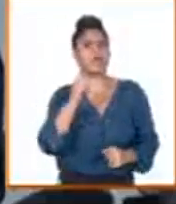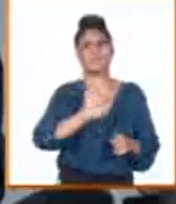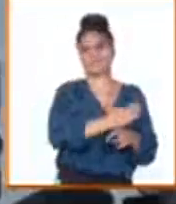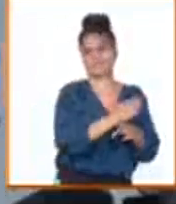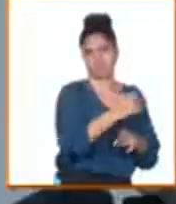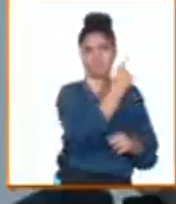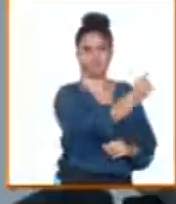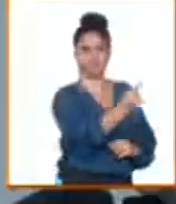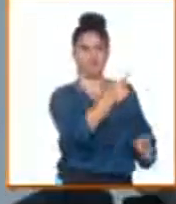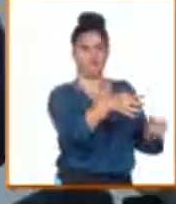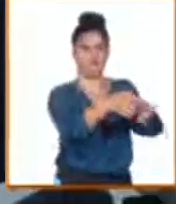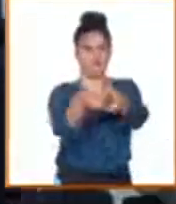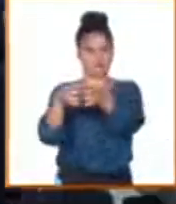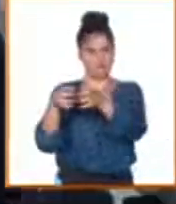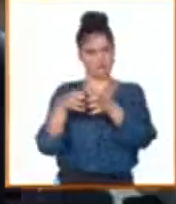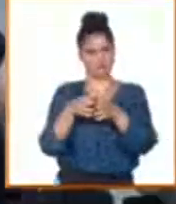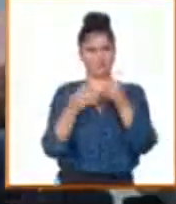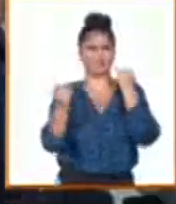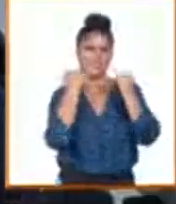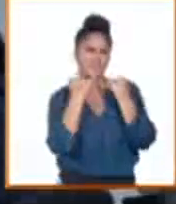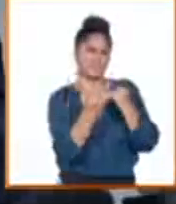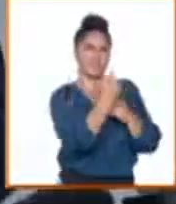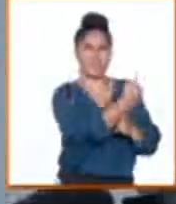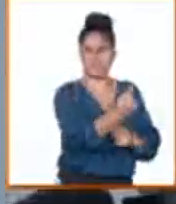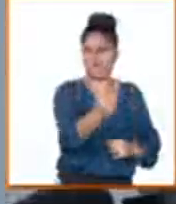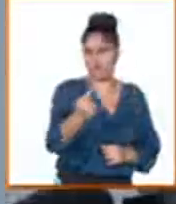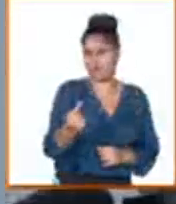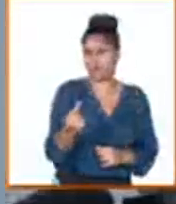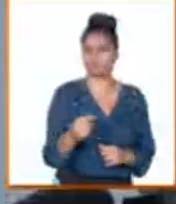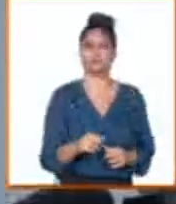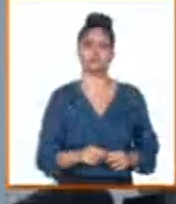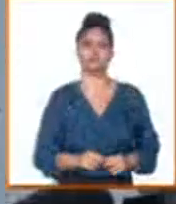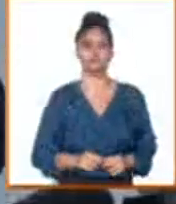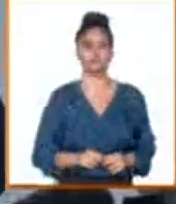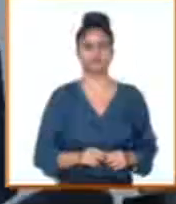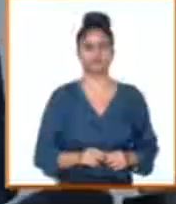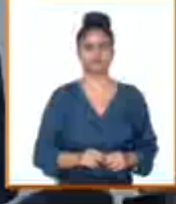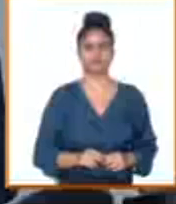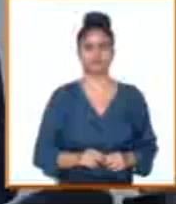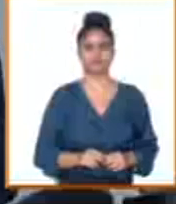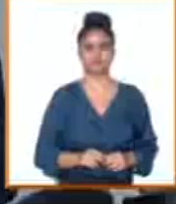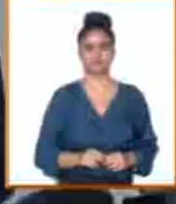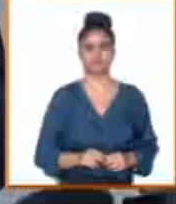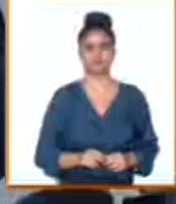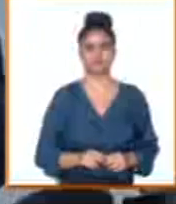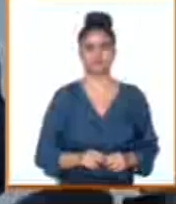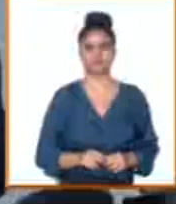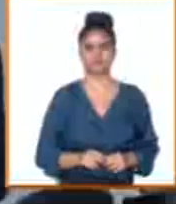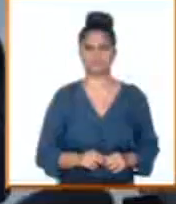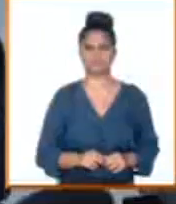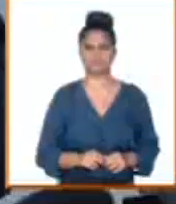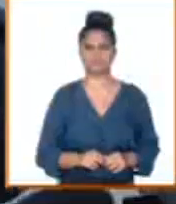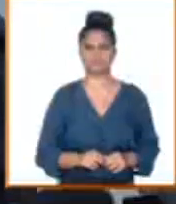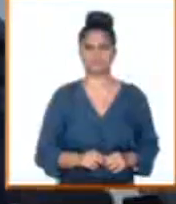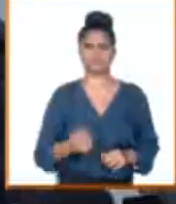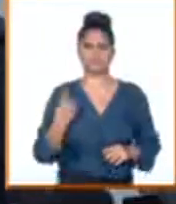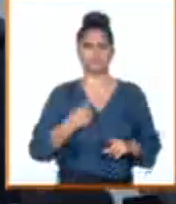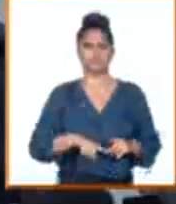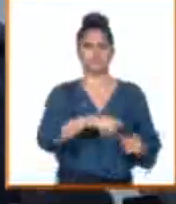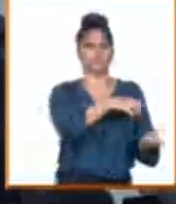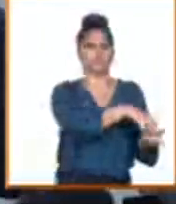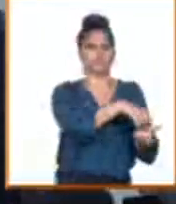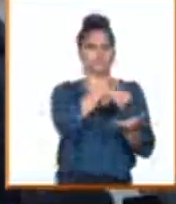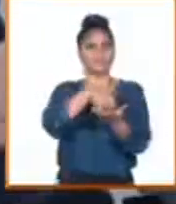comunidad, y la comunidad entendida geográficamente, localmente, que tiene